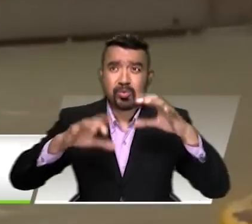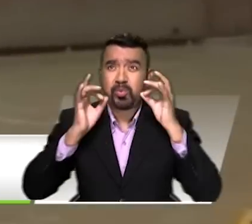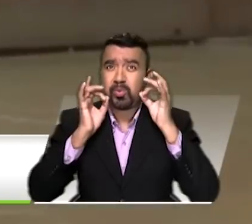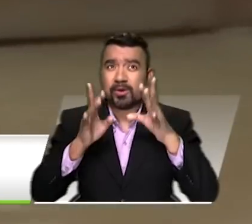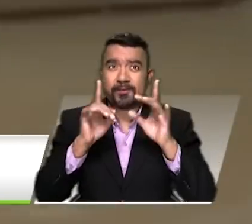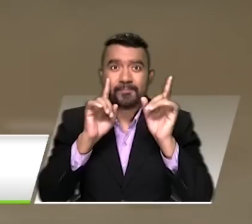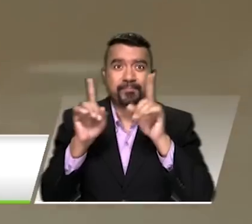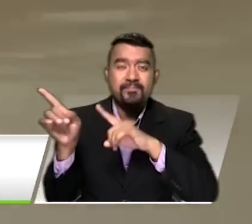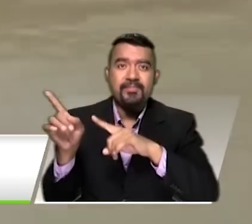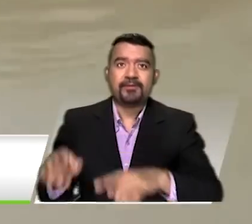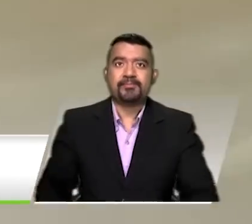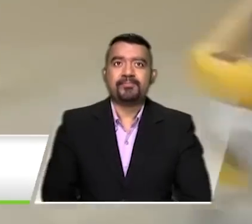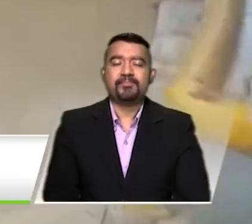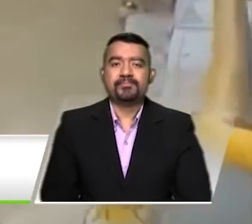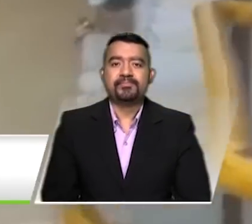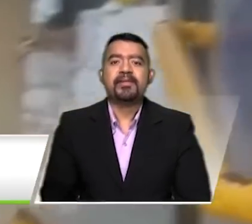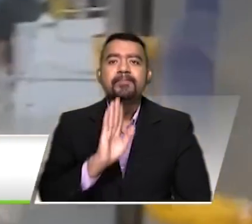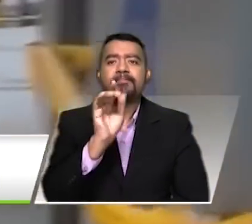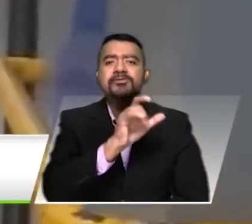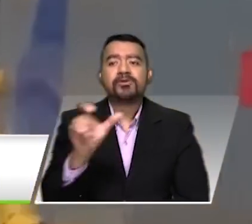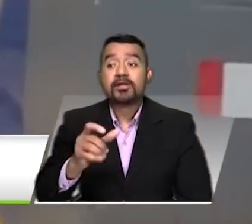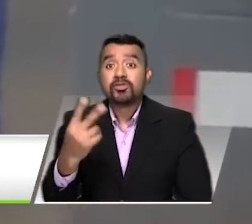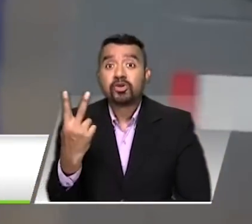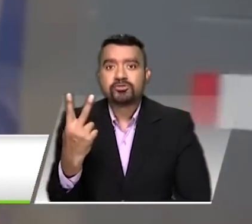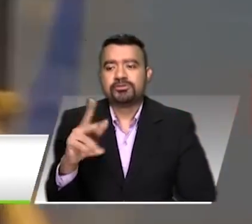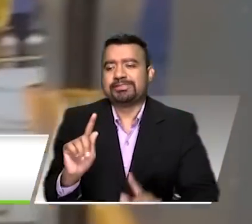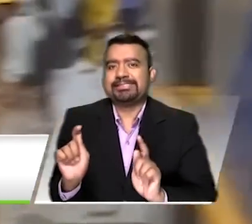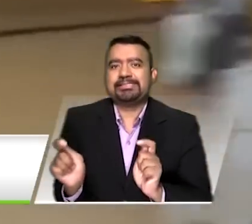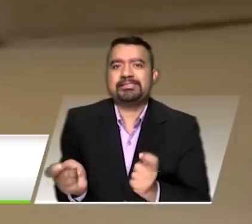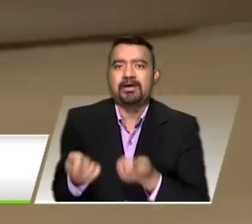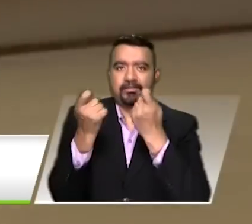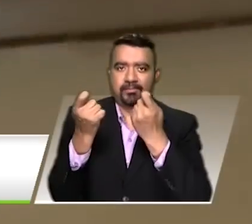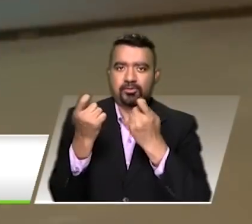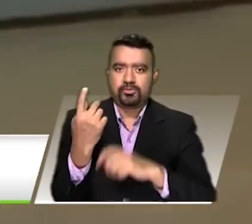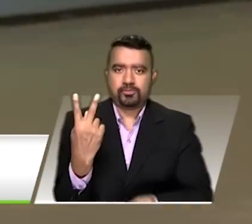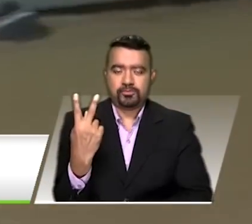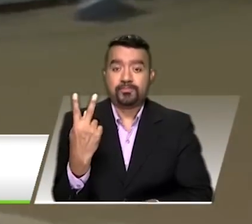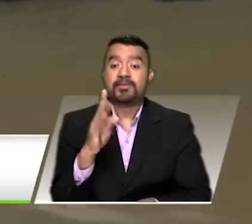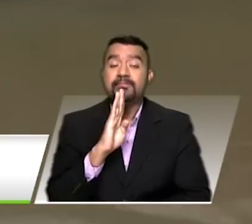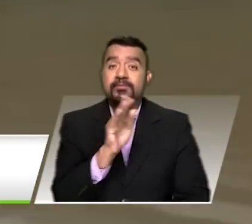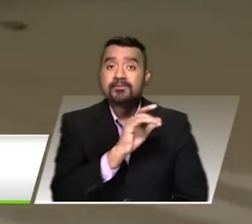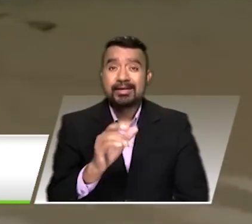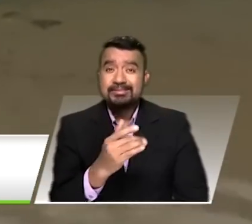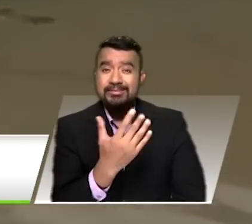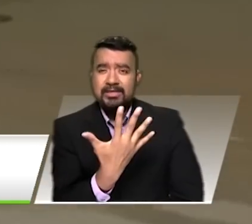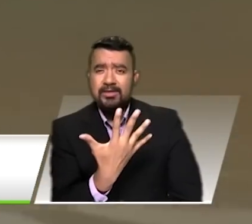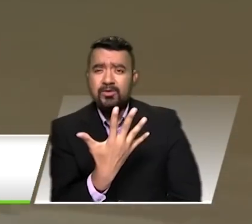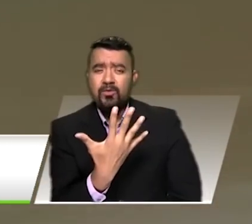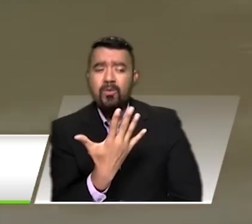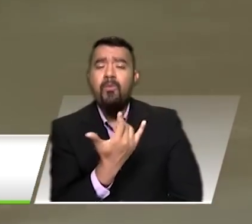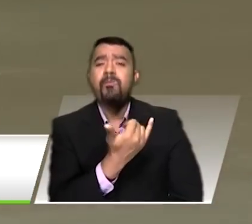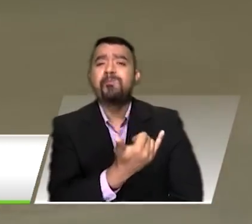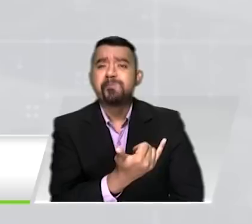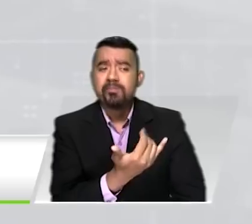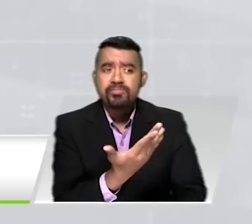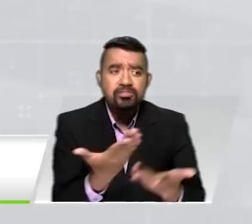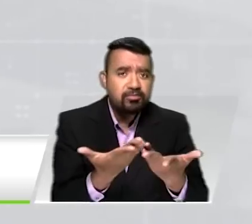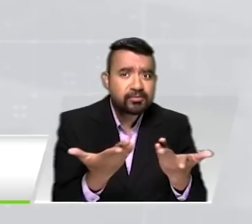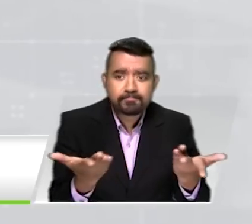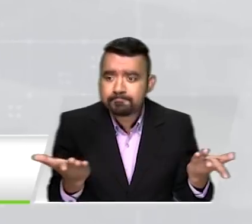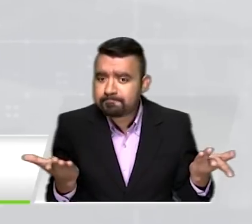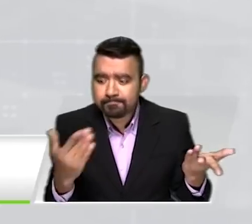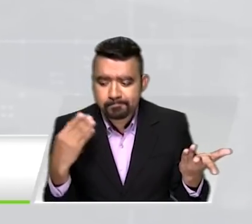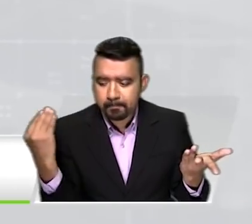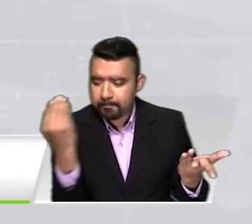de la estructura, únicamente 2 personas alcanzaron a salir con vida, mientras otras 5 permanecen desaparecidas.